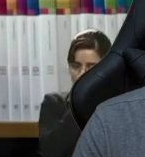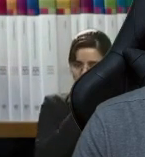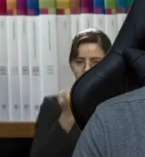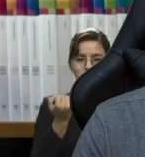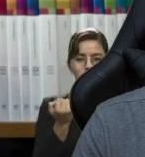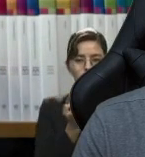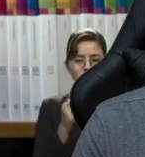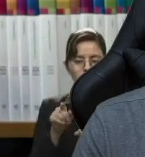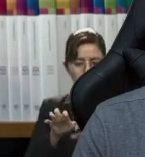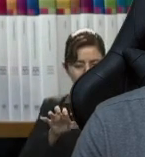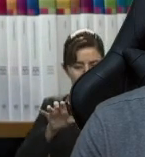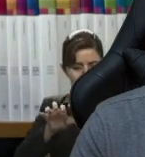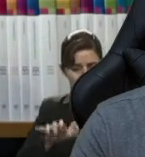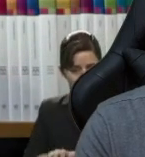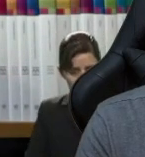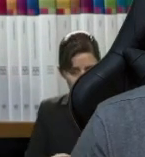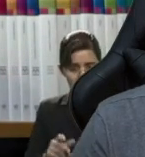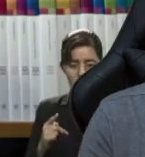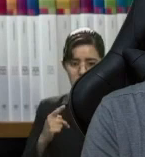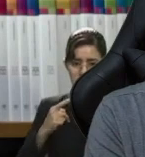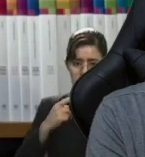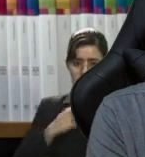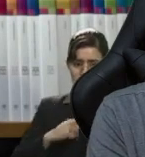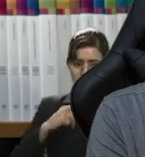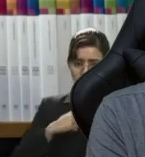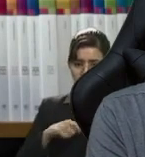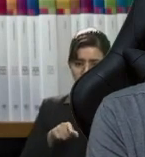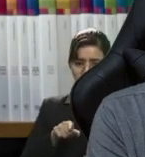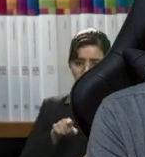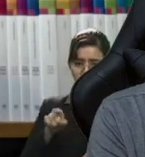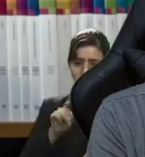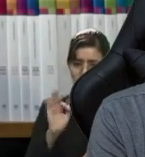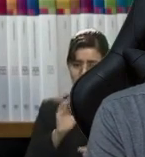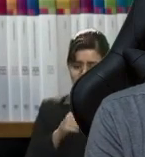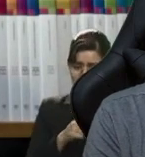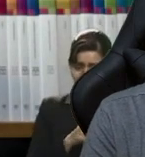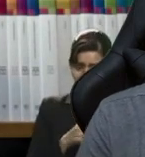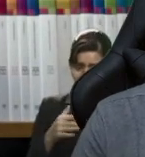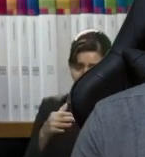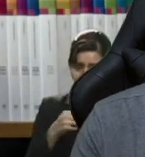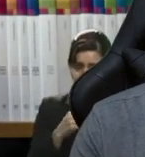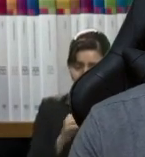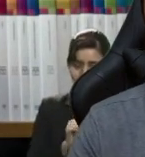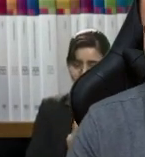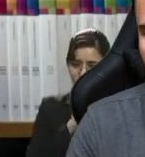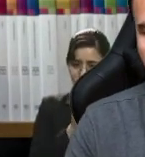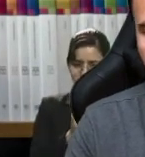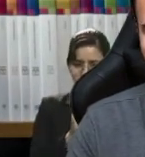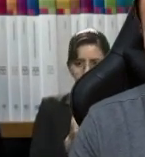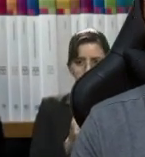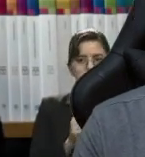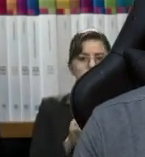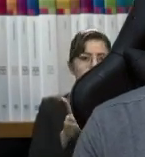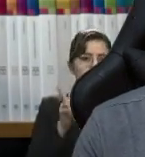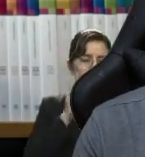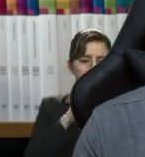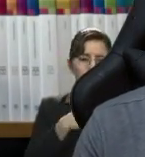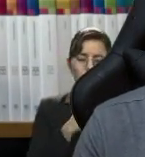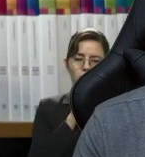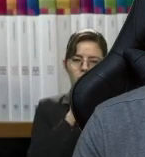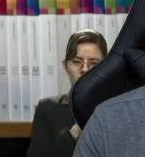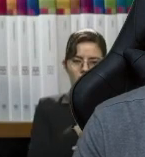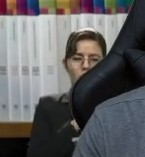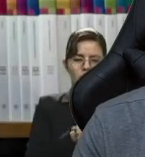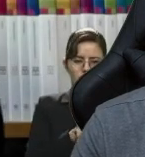hizo el ensayo no fuera la persona que está aspirando al cargo y hasta donde entiendo pues ahorita se los mando para que vea y usted me